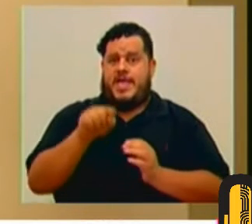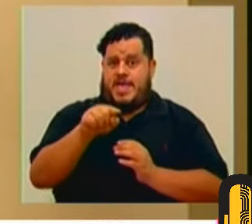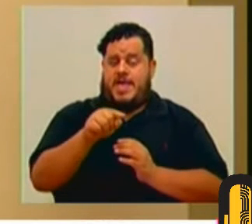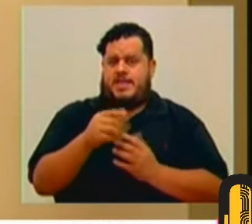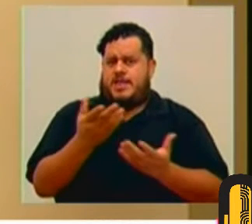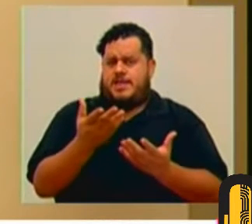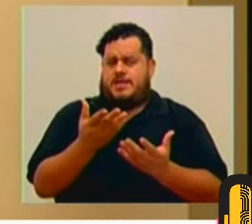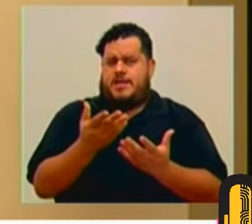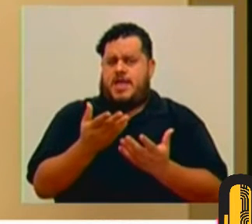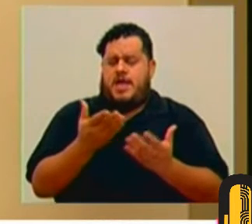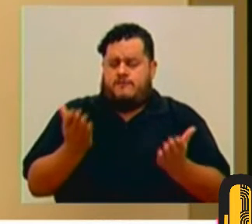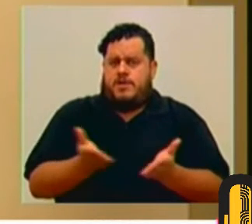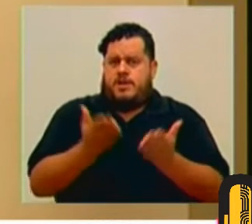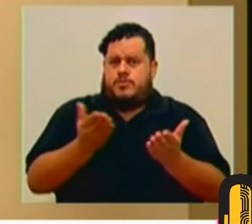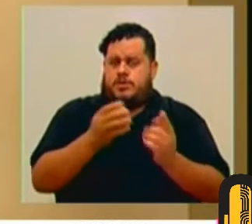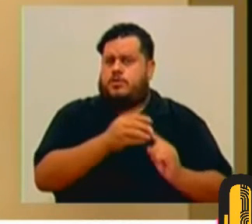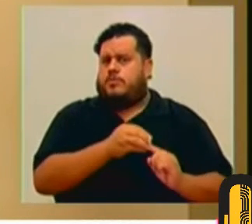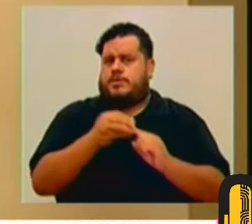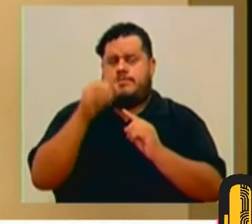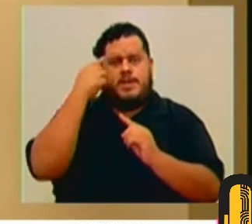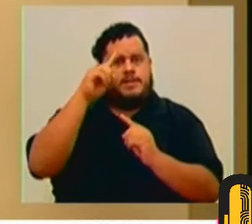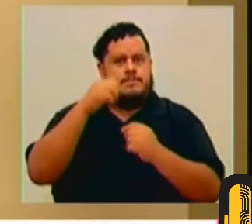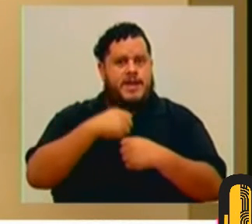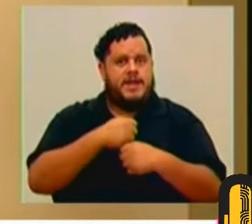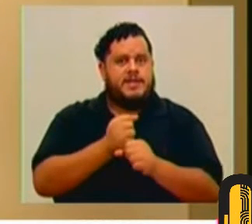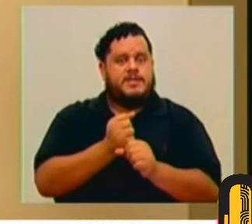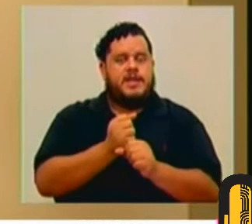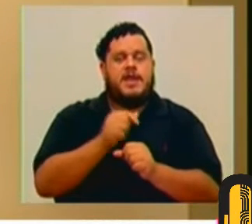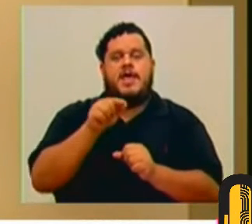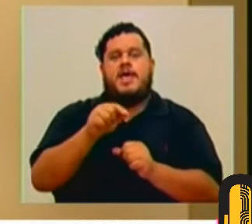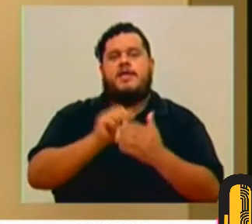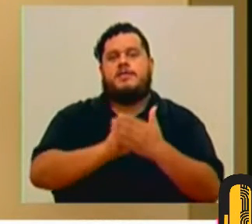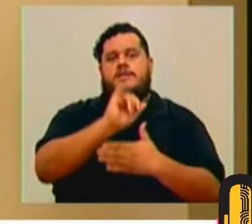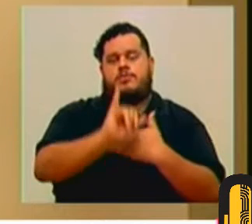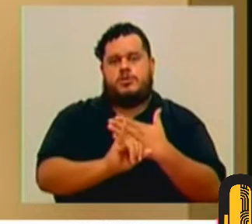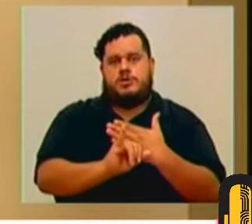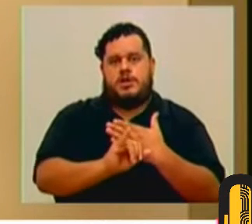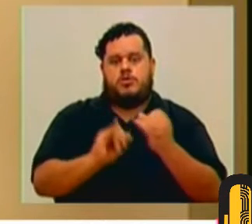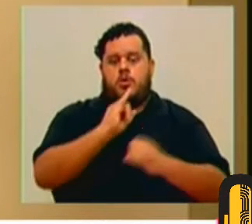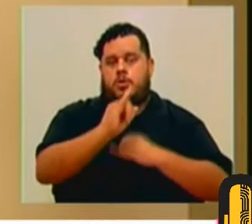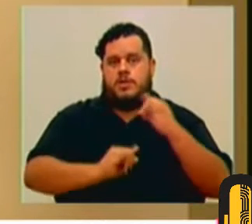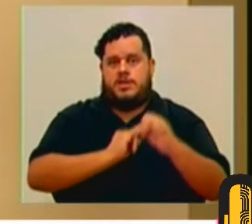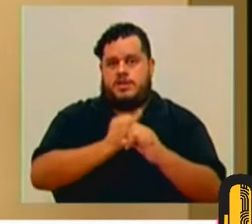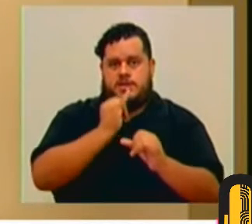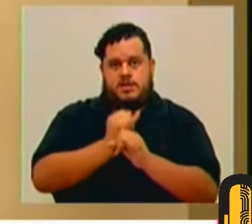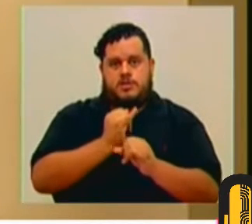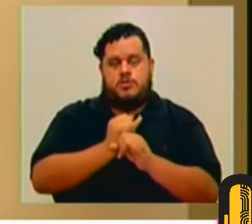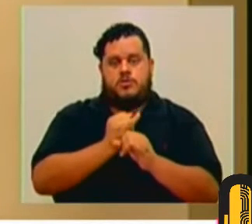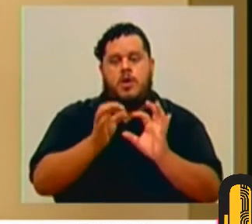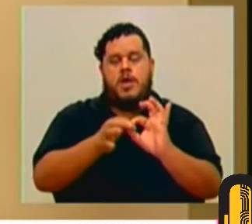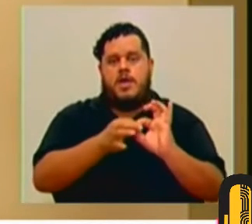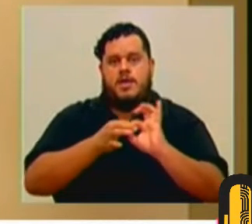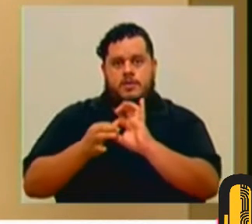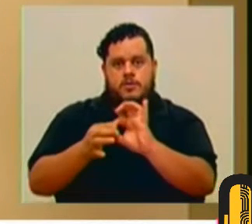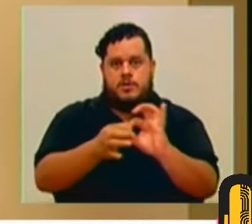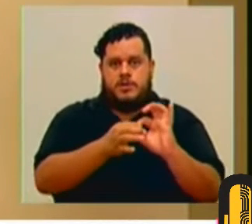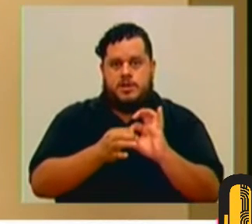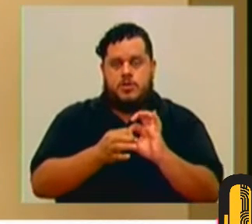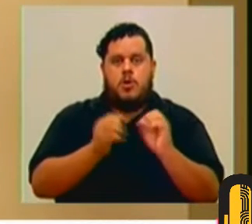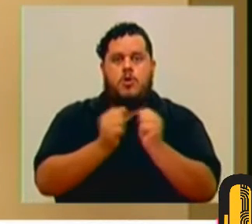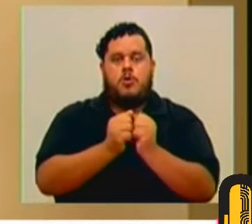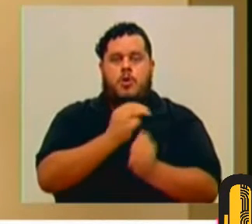la motivación principal para generar este proyecto interinstitucional en coordinación con